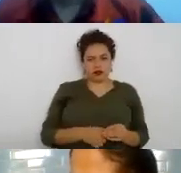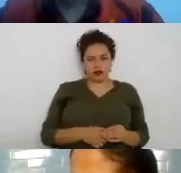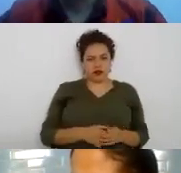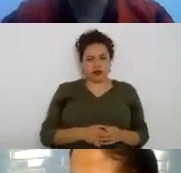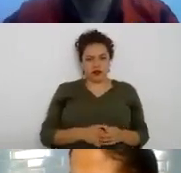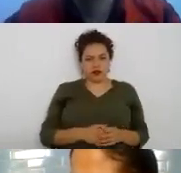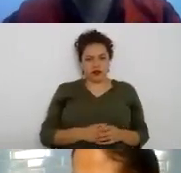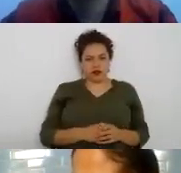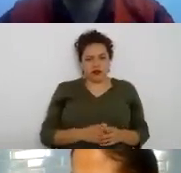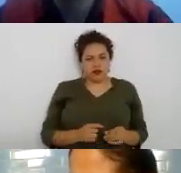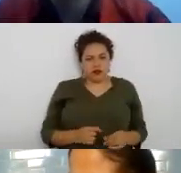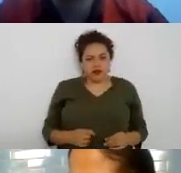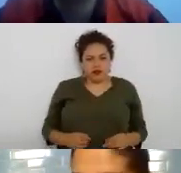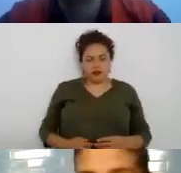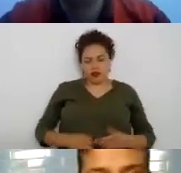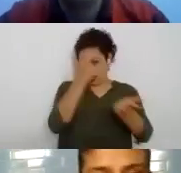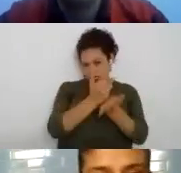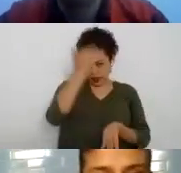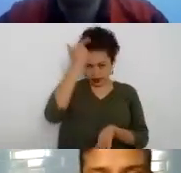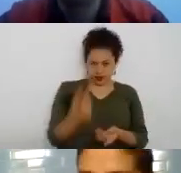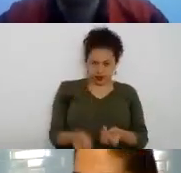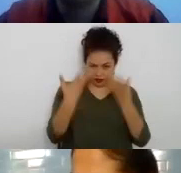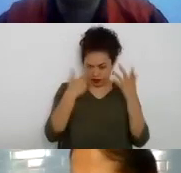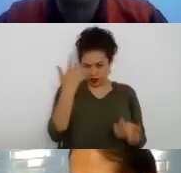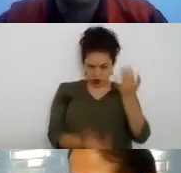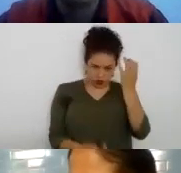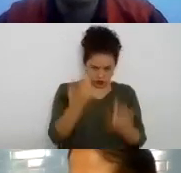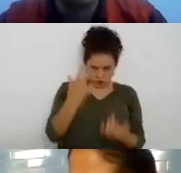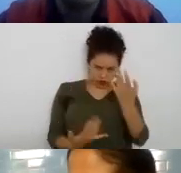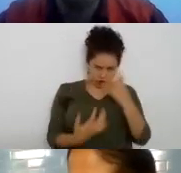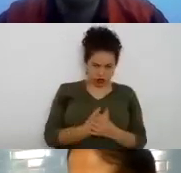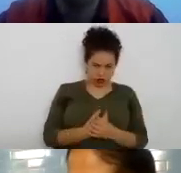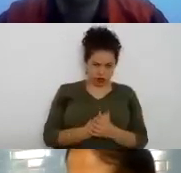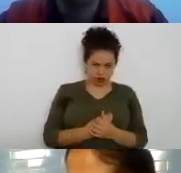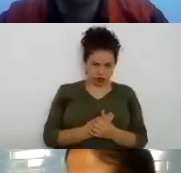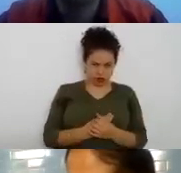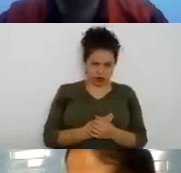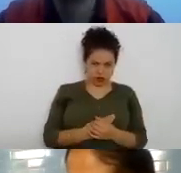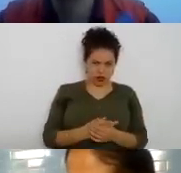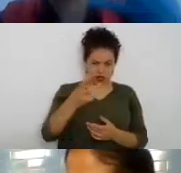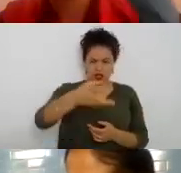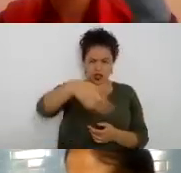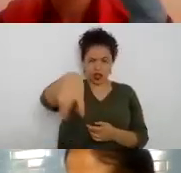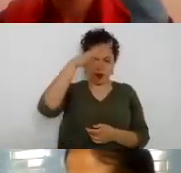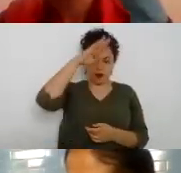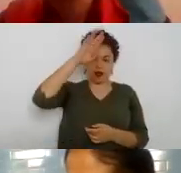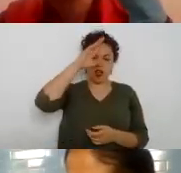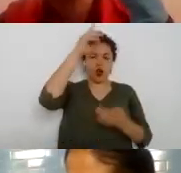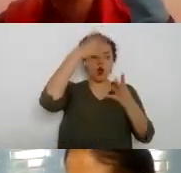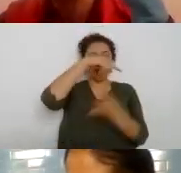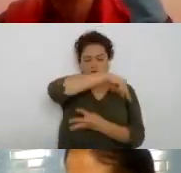Ahora bien, la gravedad de una quemadura va a estar considerada por 4